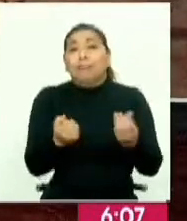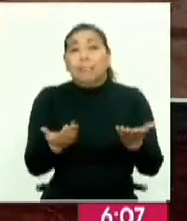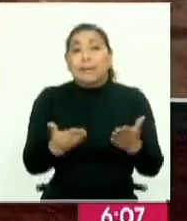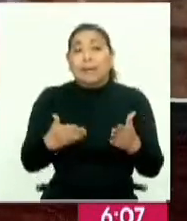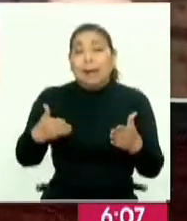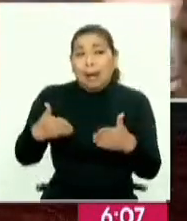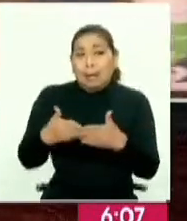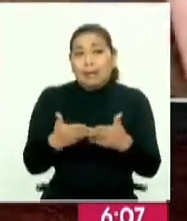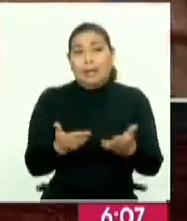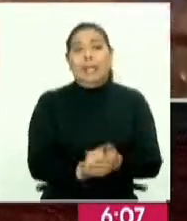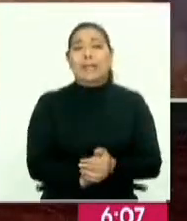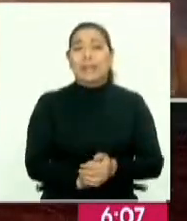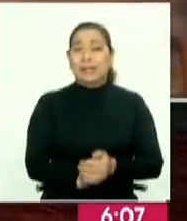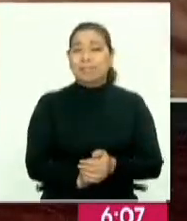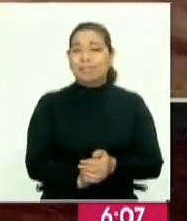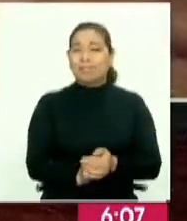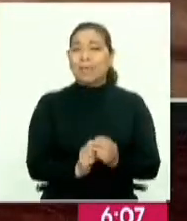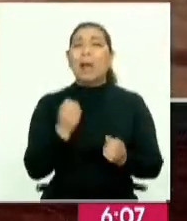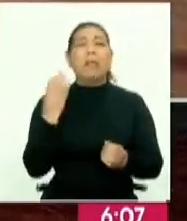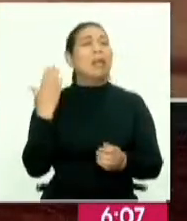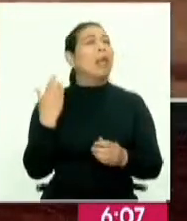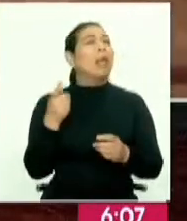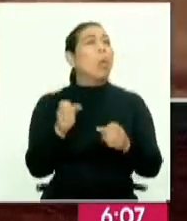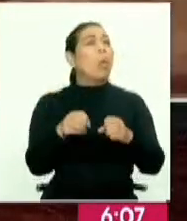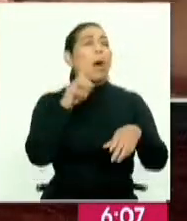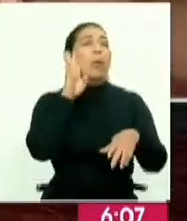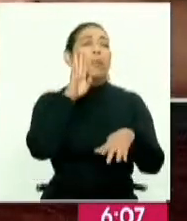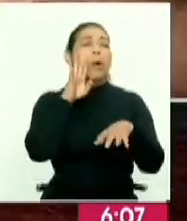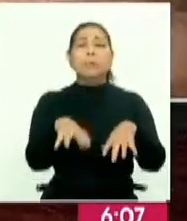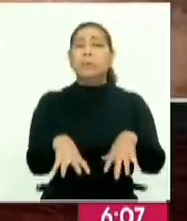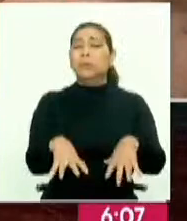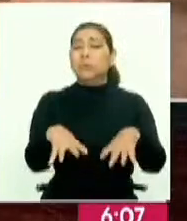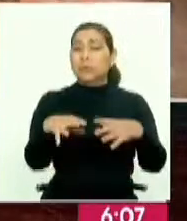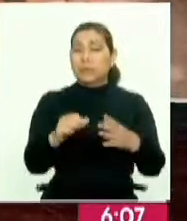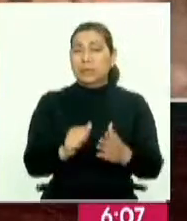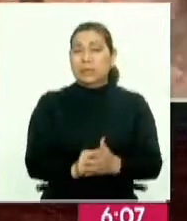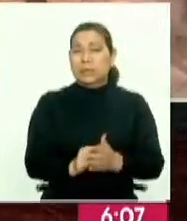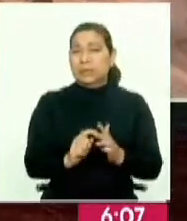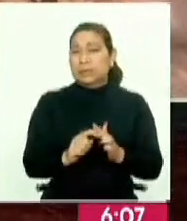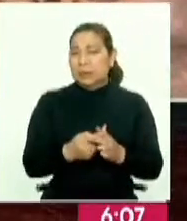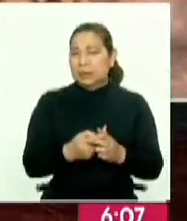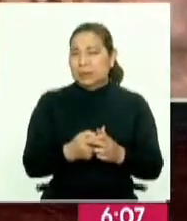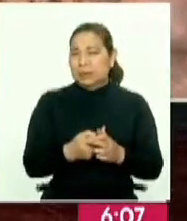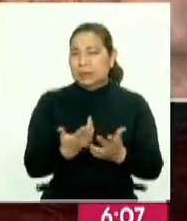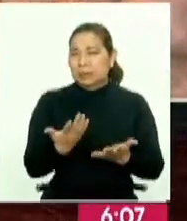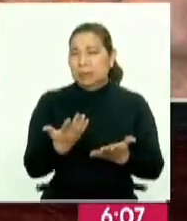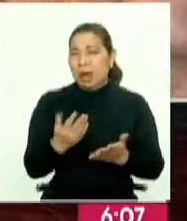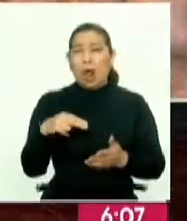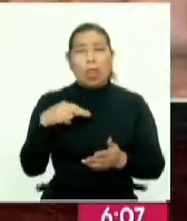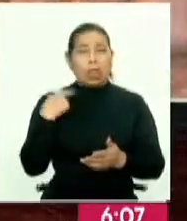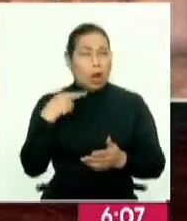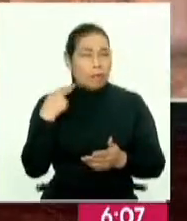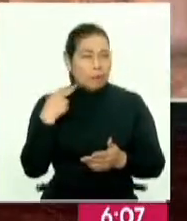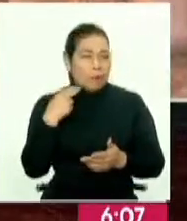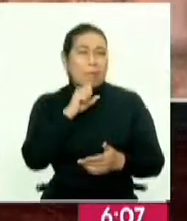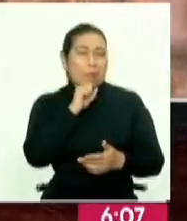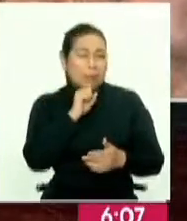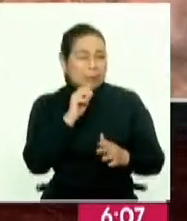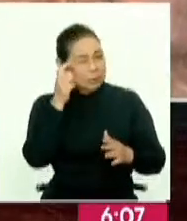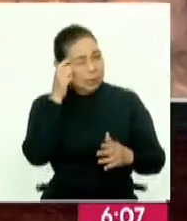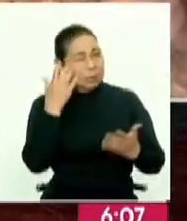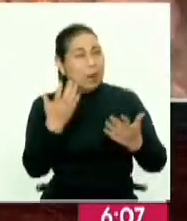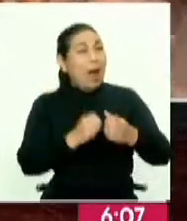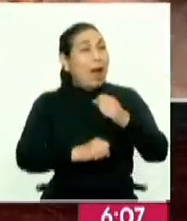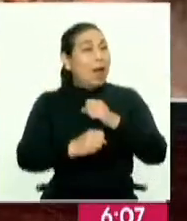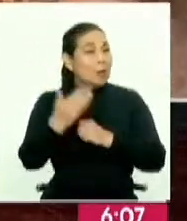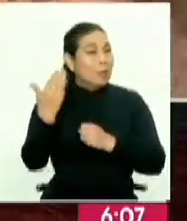lleguen a encontrar dónde hacer cuánto tiempo está aquí señor eddy mira sobrepeso entre n de entre noviembre noviembre diciembre si no me equivoco